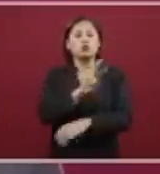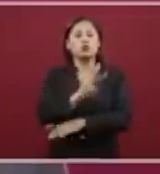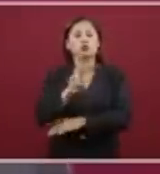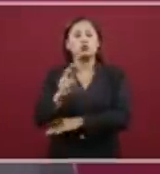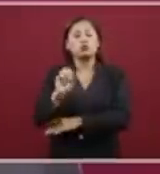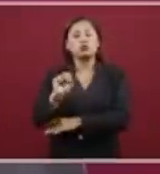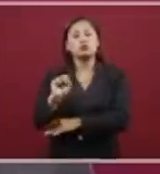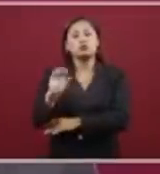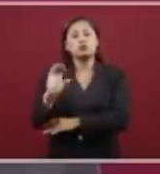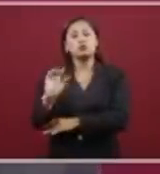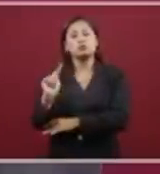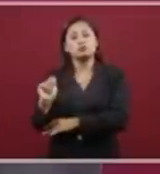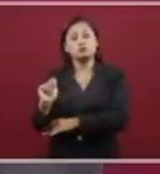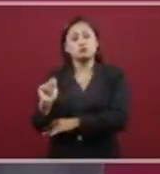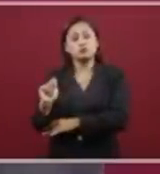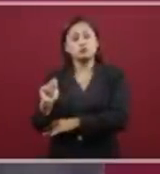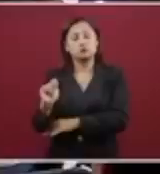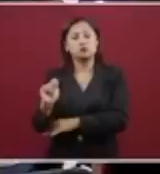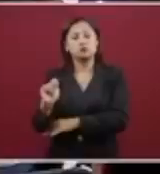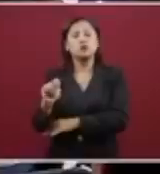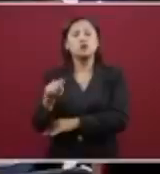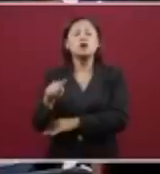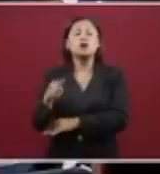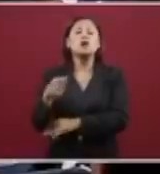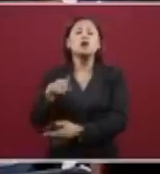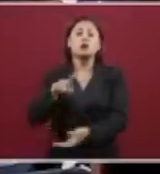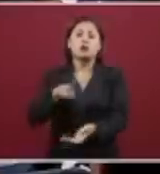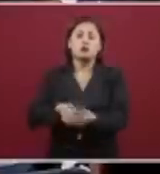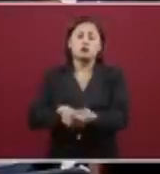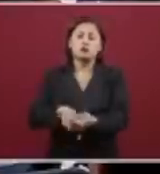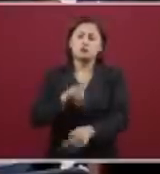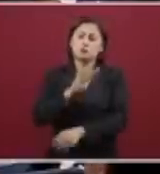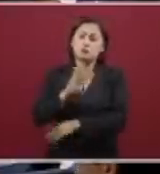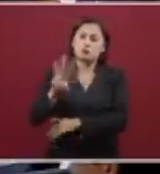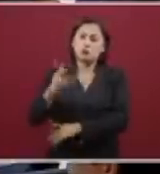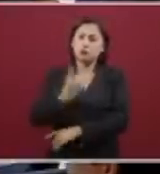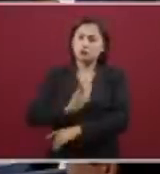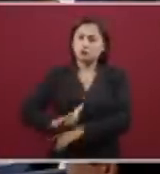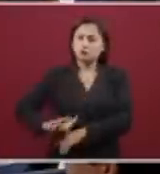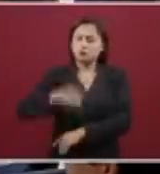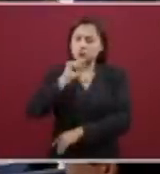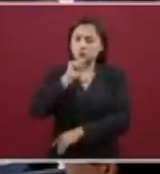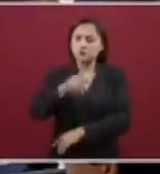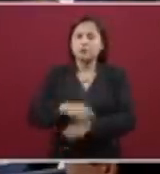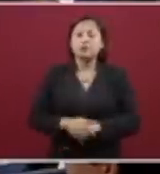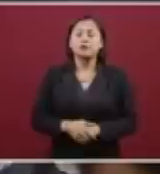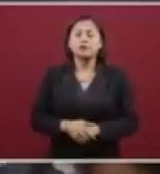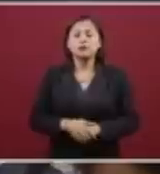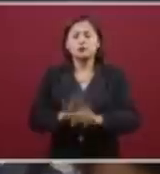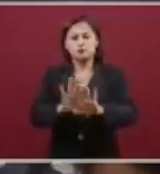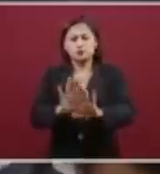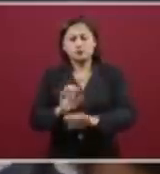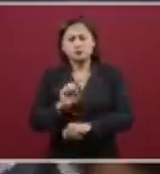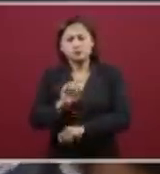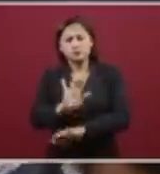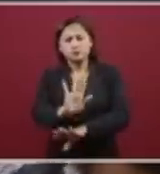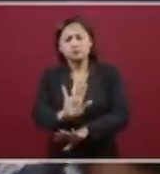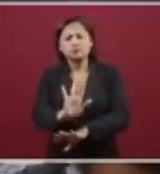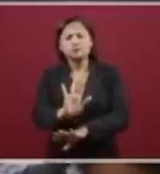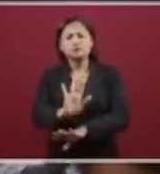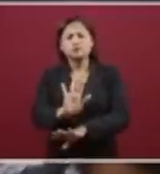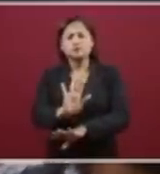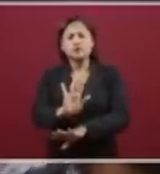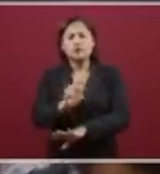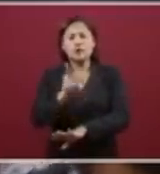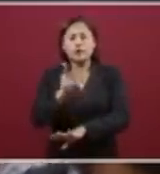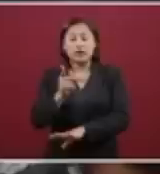trasportes y seguramente en la página de la presidencia de la república si un detalle este esta exposición la repetirán el